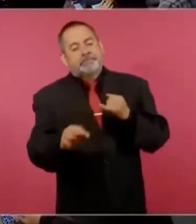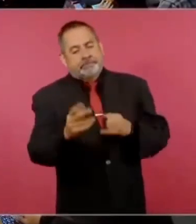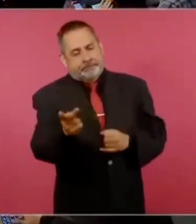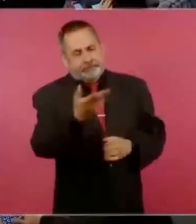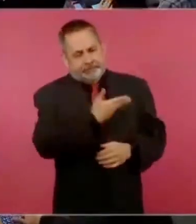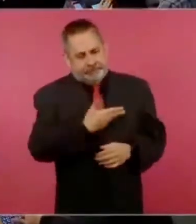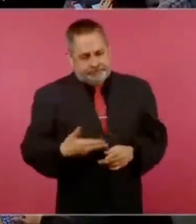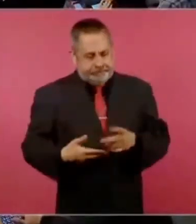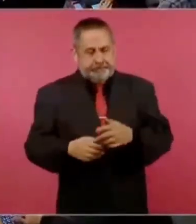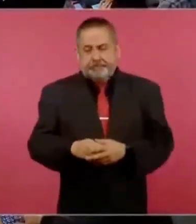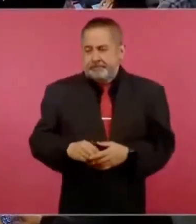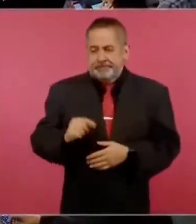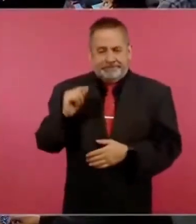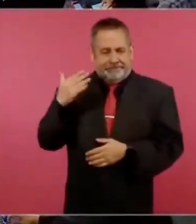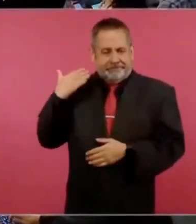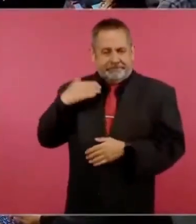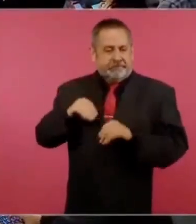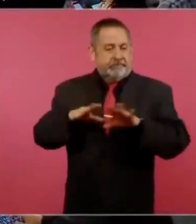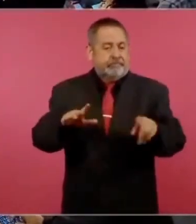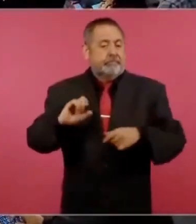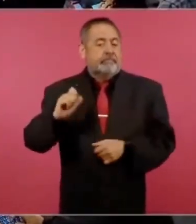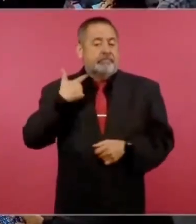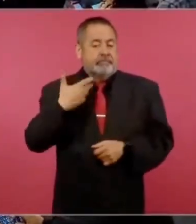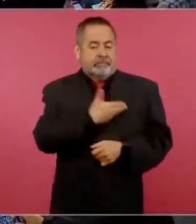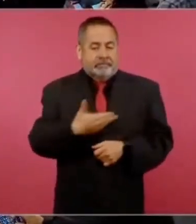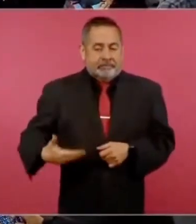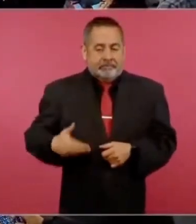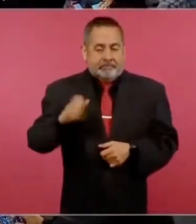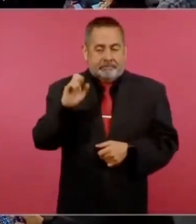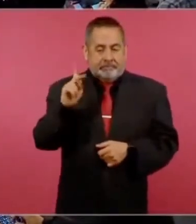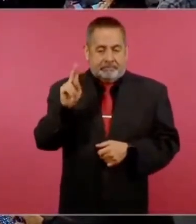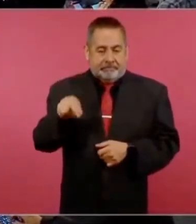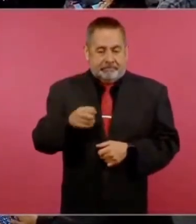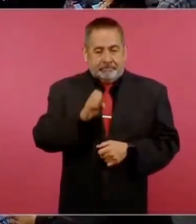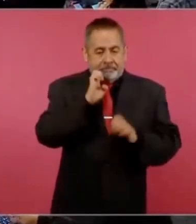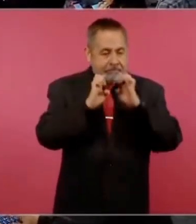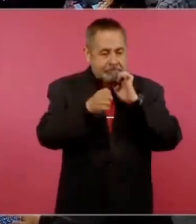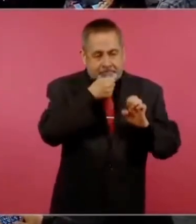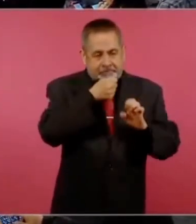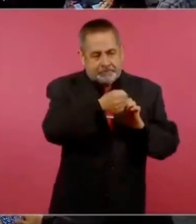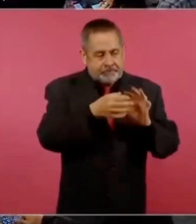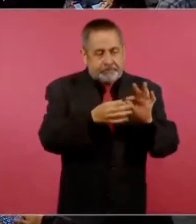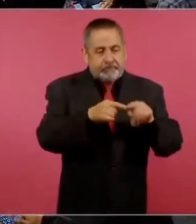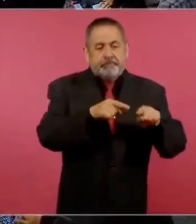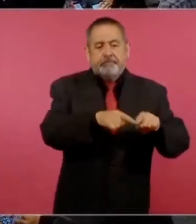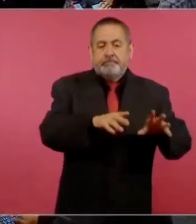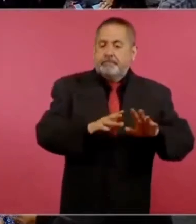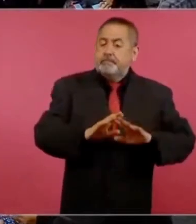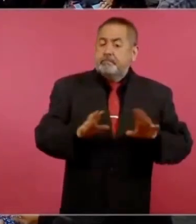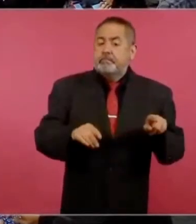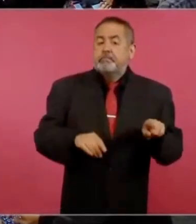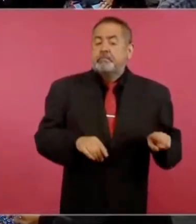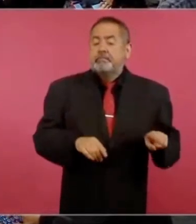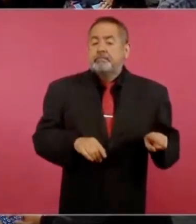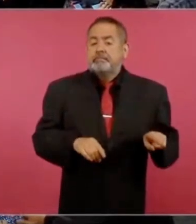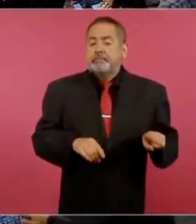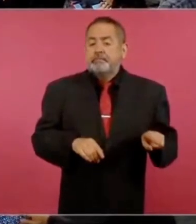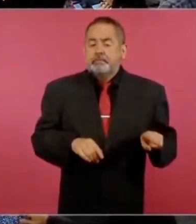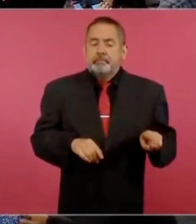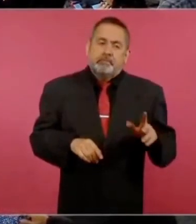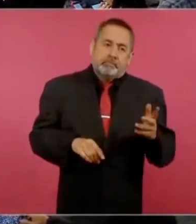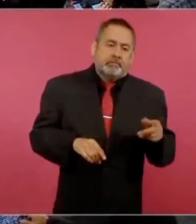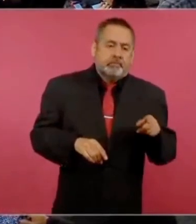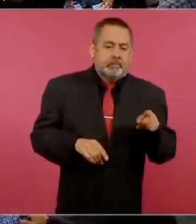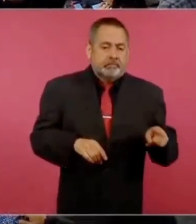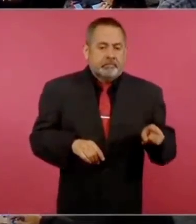días se dio a conocer una entrevista del expresidente Enrique Peña Nieto en el que ya sale de